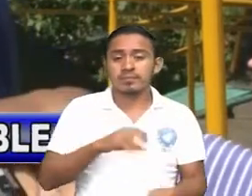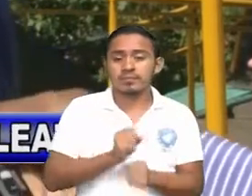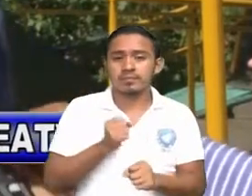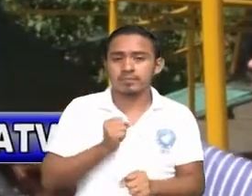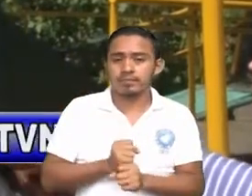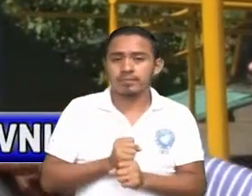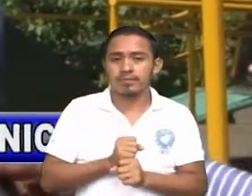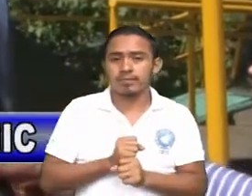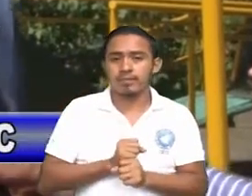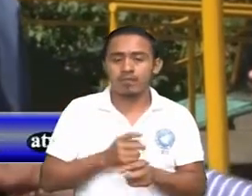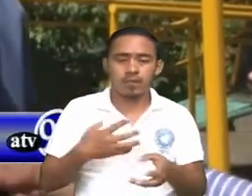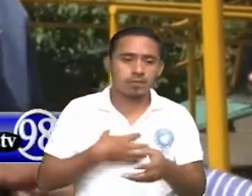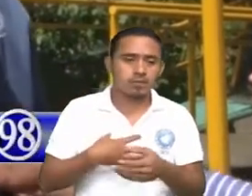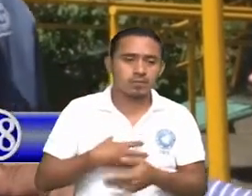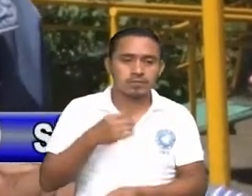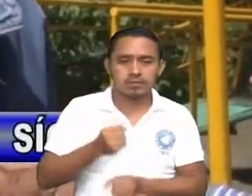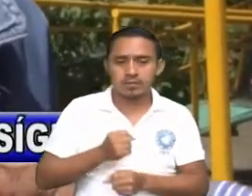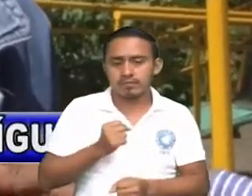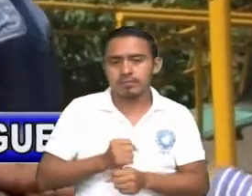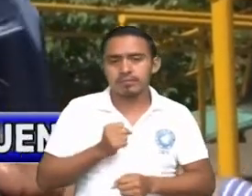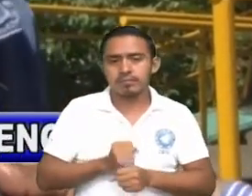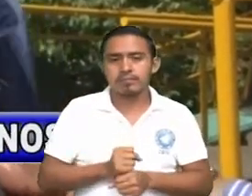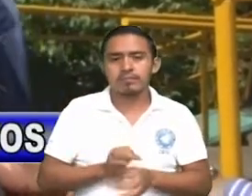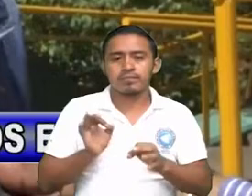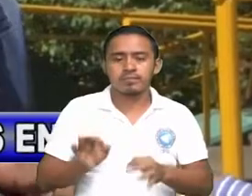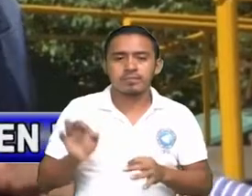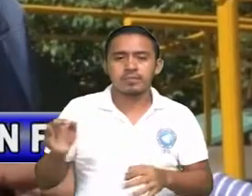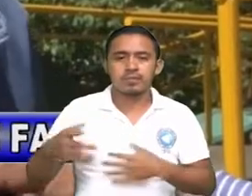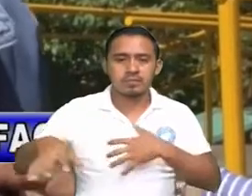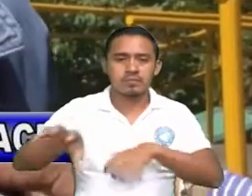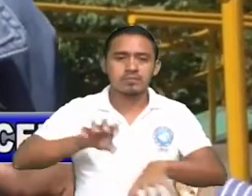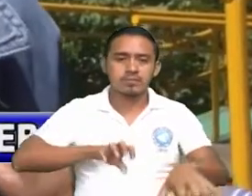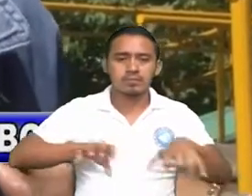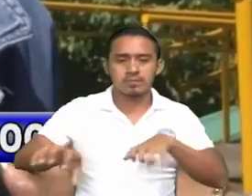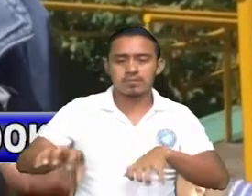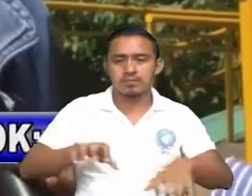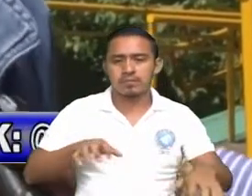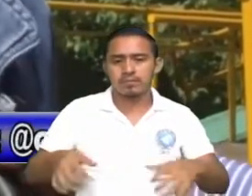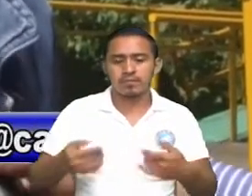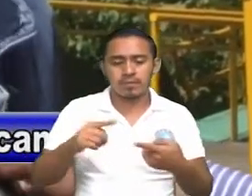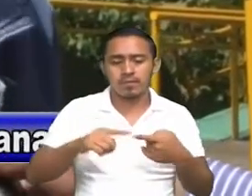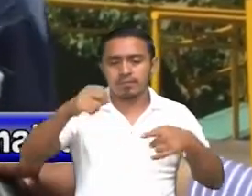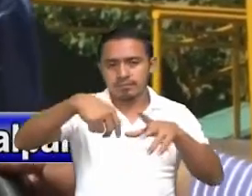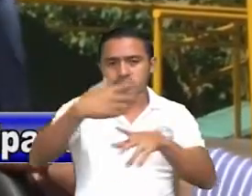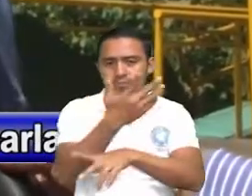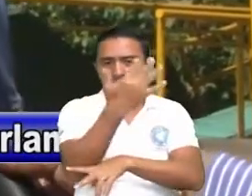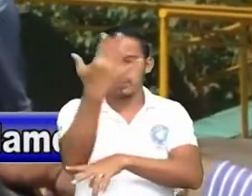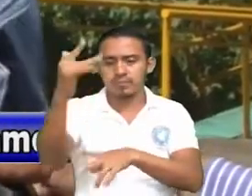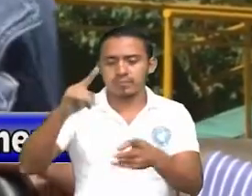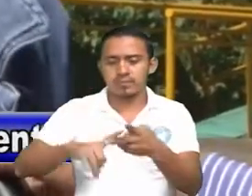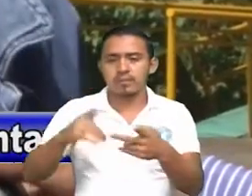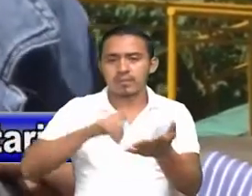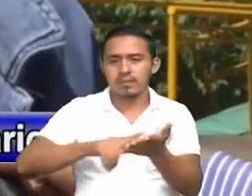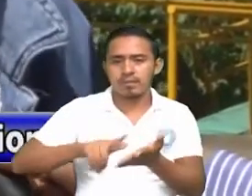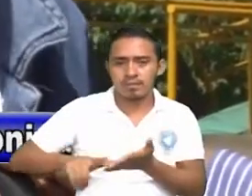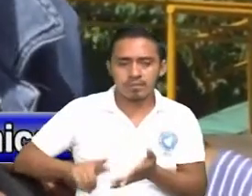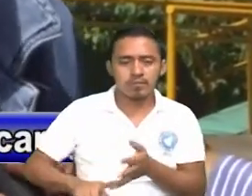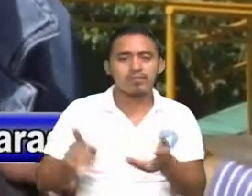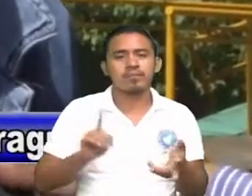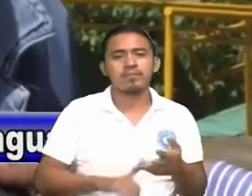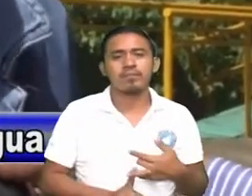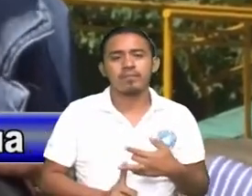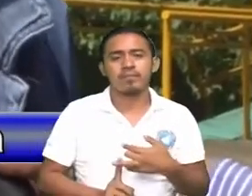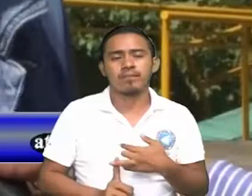instituciones, desde nuestros trabajos y con las diferentes actividades que hacemos como arborización, como limpieza el día de hoy aquí en la Laguna